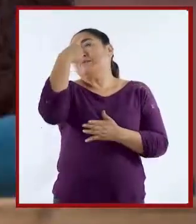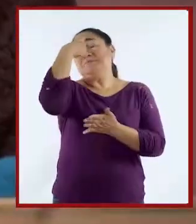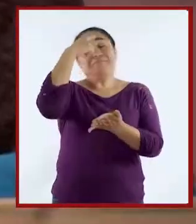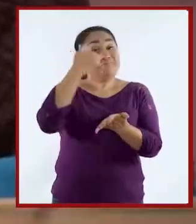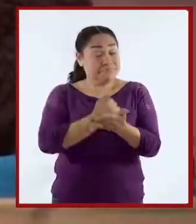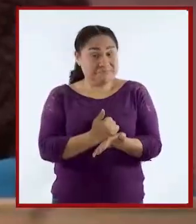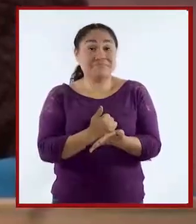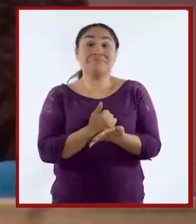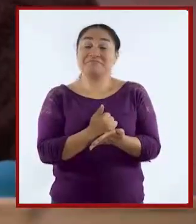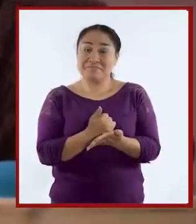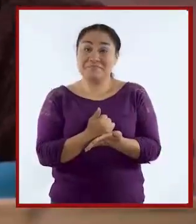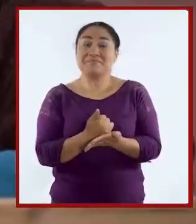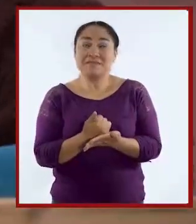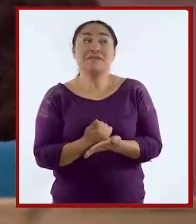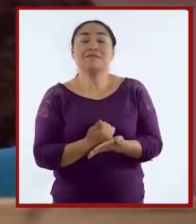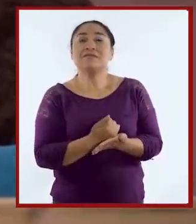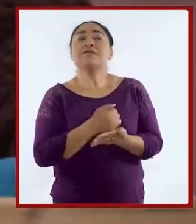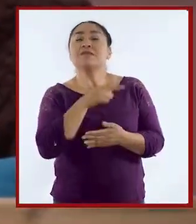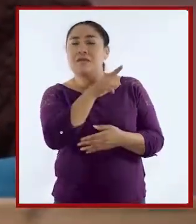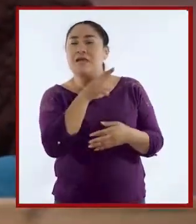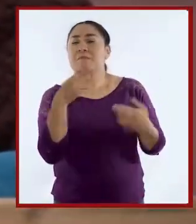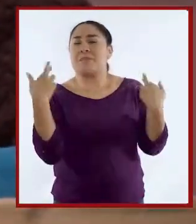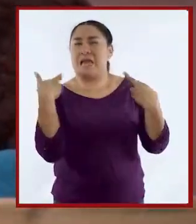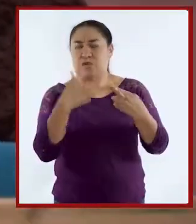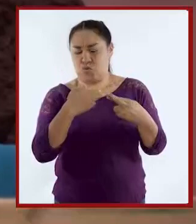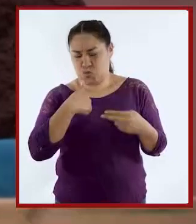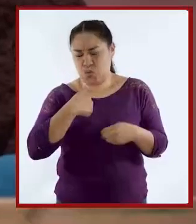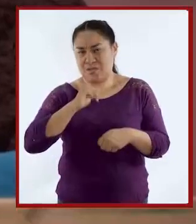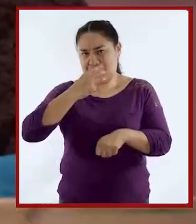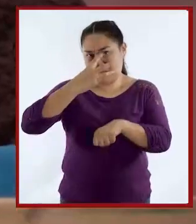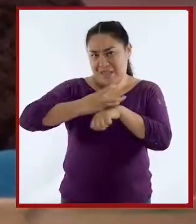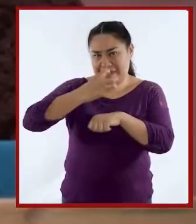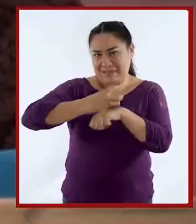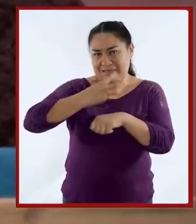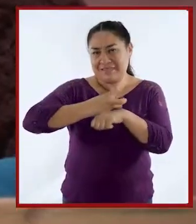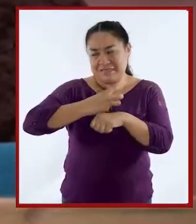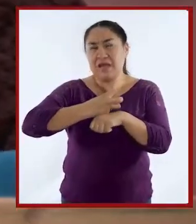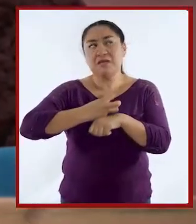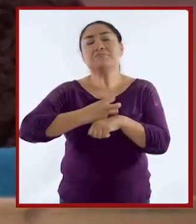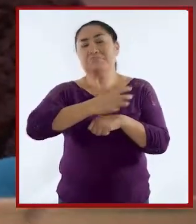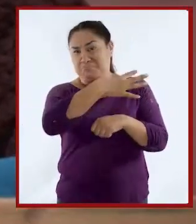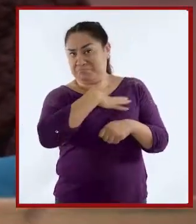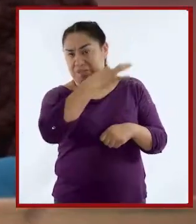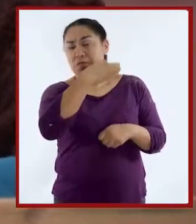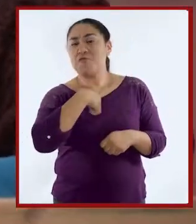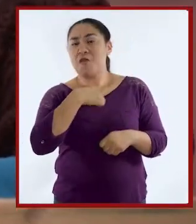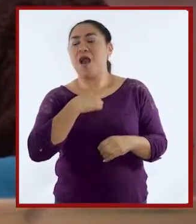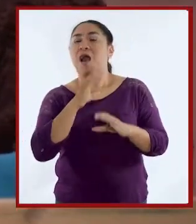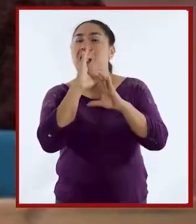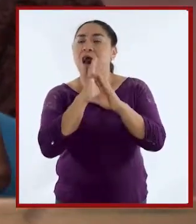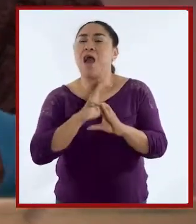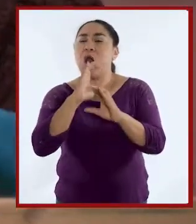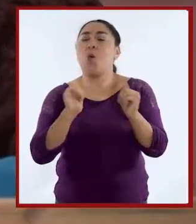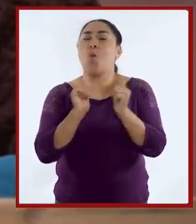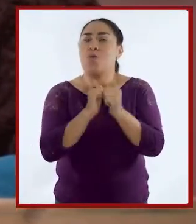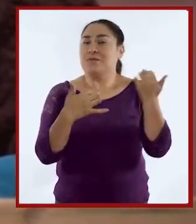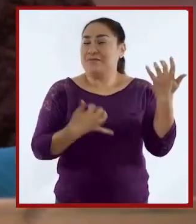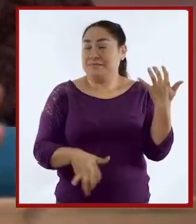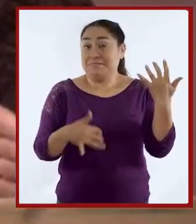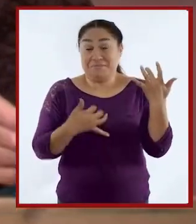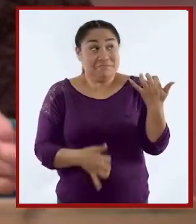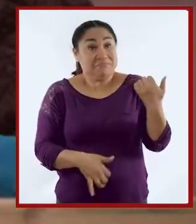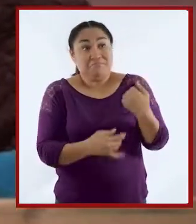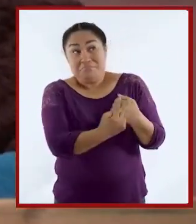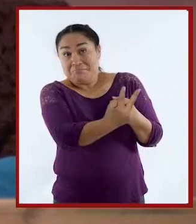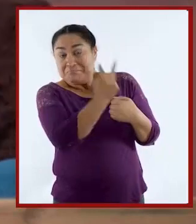que se me quedó así más grabado, porque me escogió él cuando yo estaba en tercer grado para que cantara con guitarra. Y